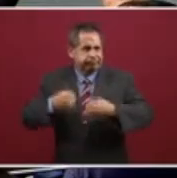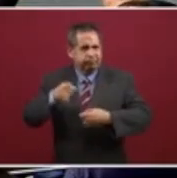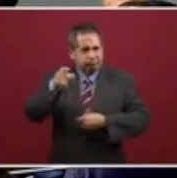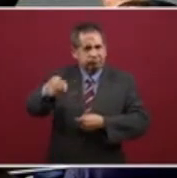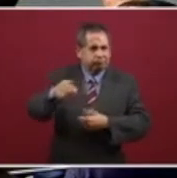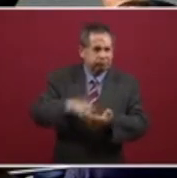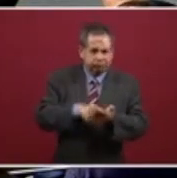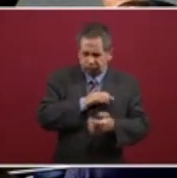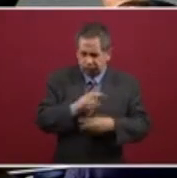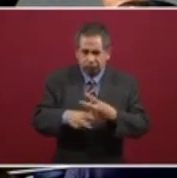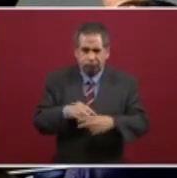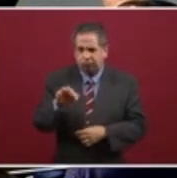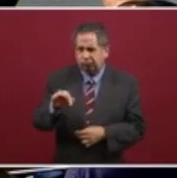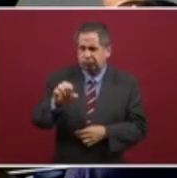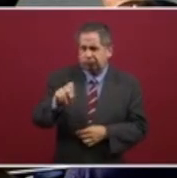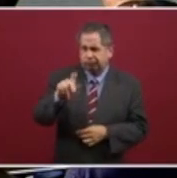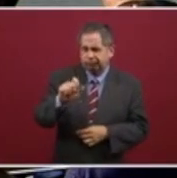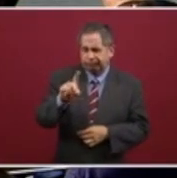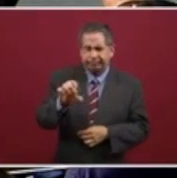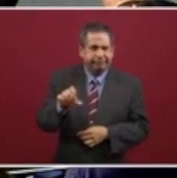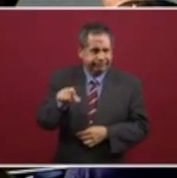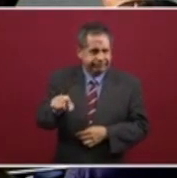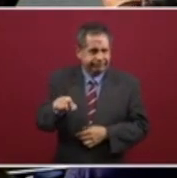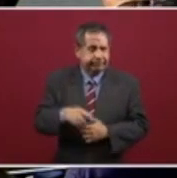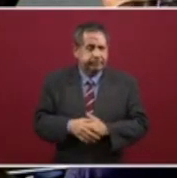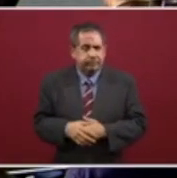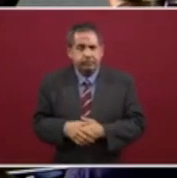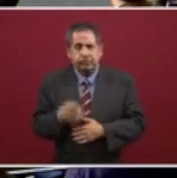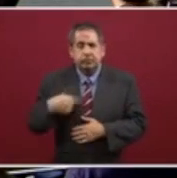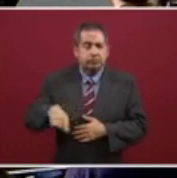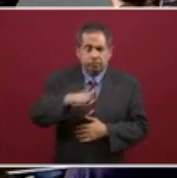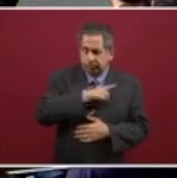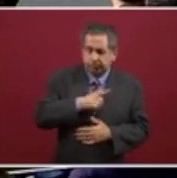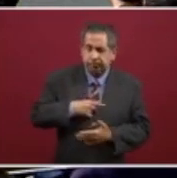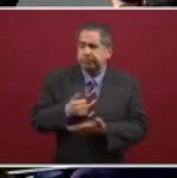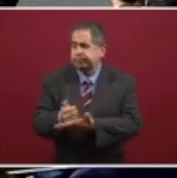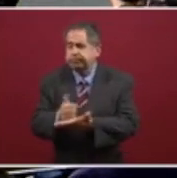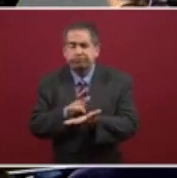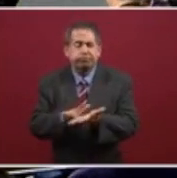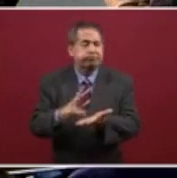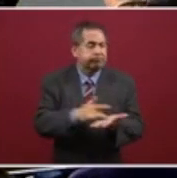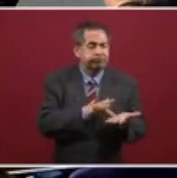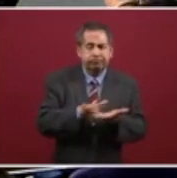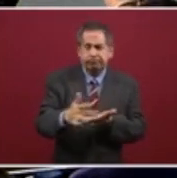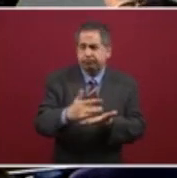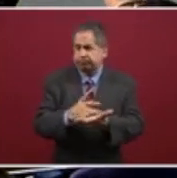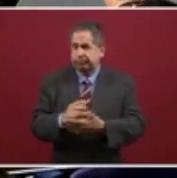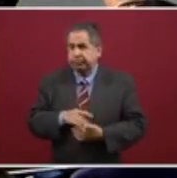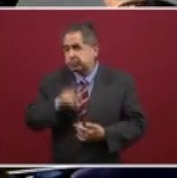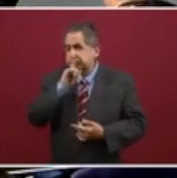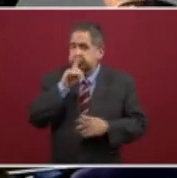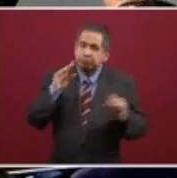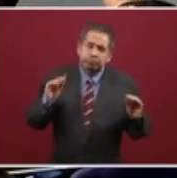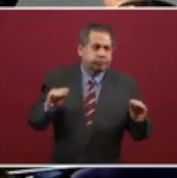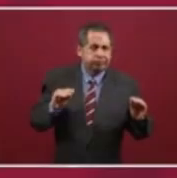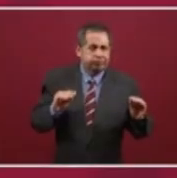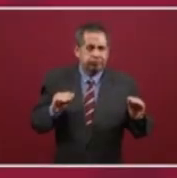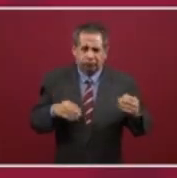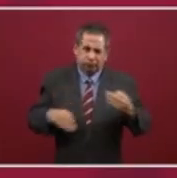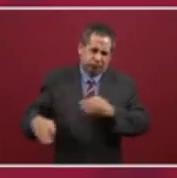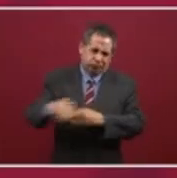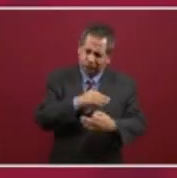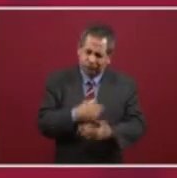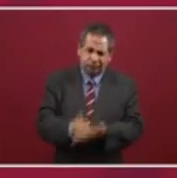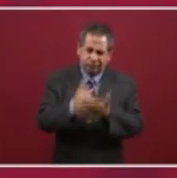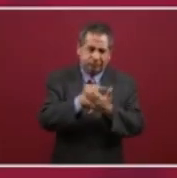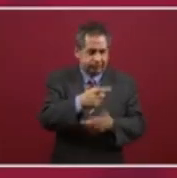electoral, no quedarse callados. Todos tenemos que ayudar, todos, a limpiar